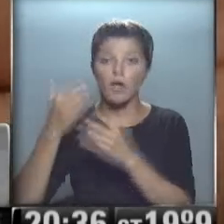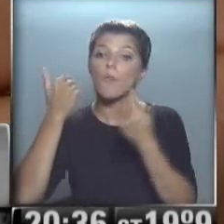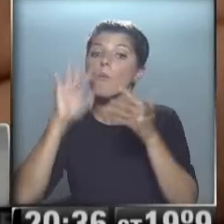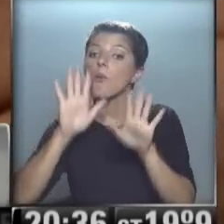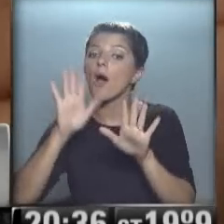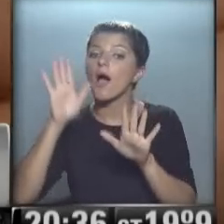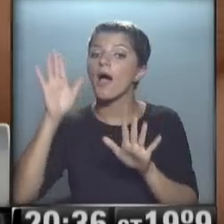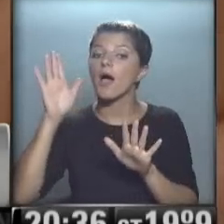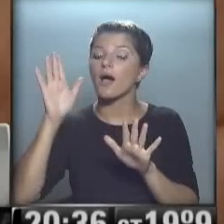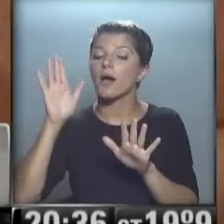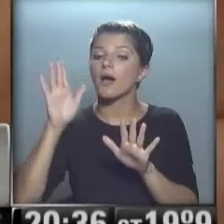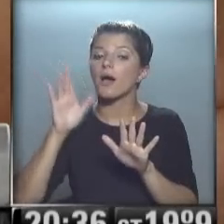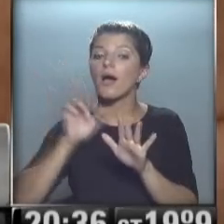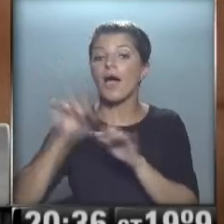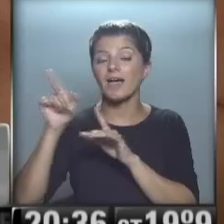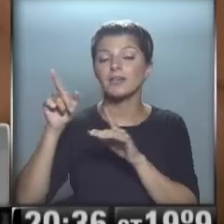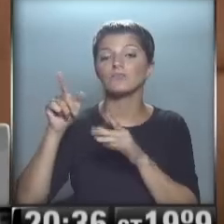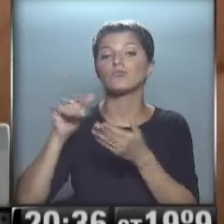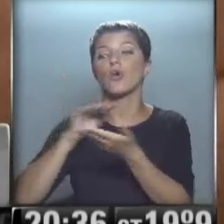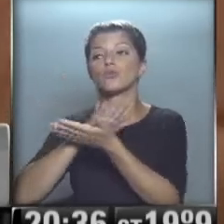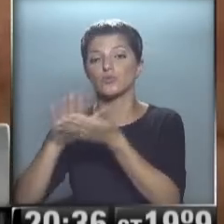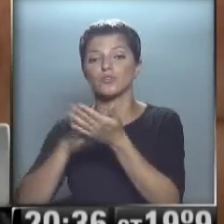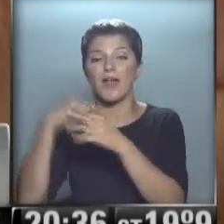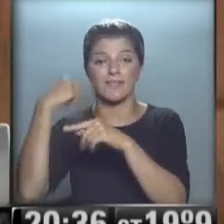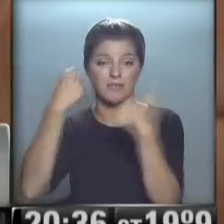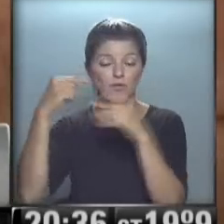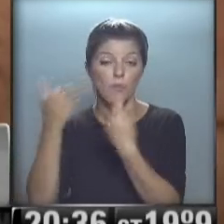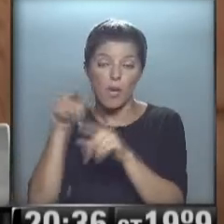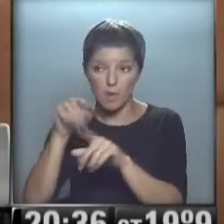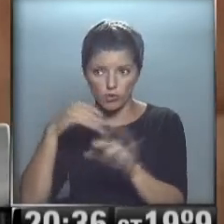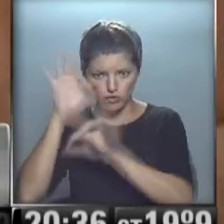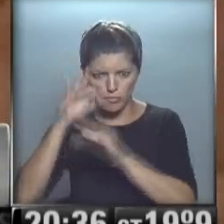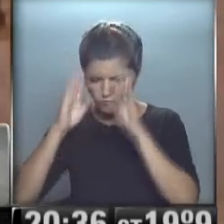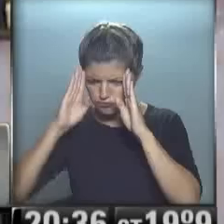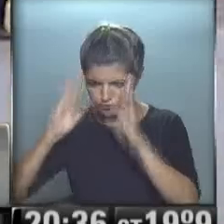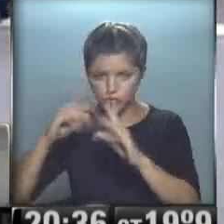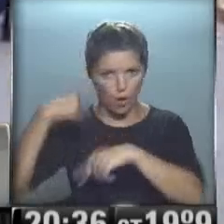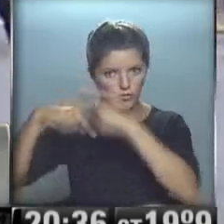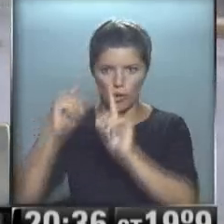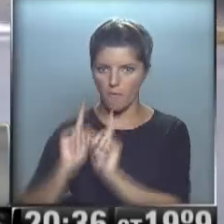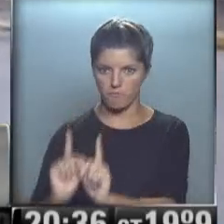haber resuelto de otro modo, han seguido con las mismas políticas de ajuste,